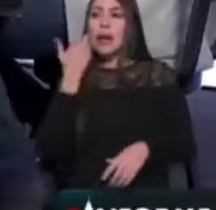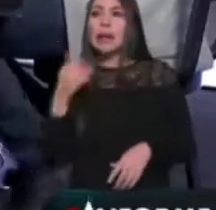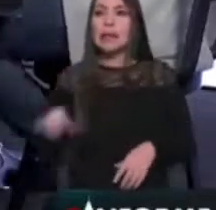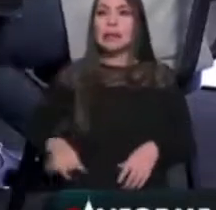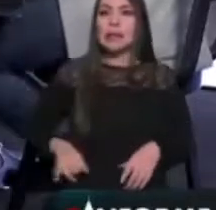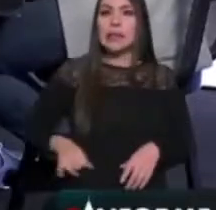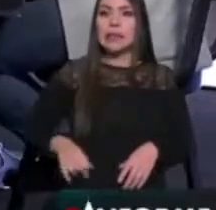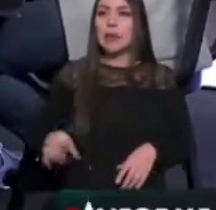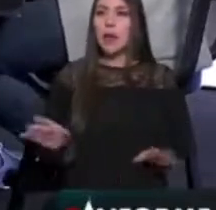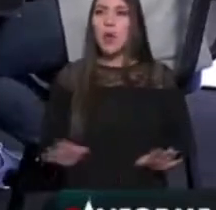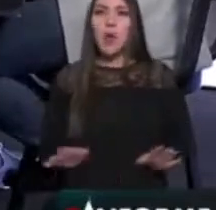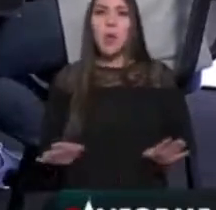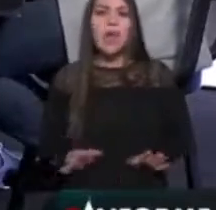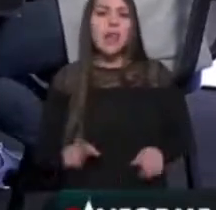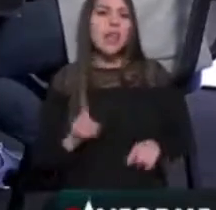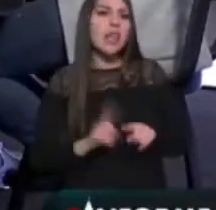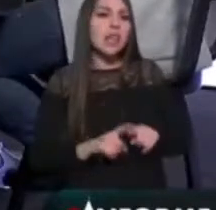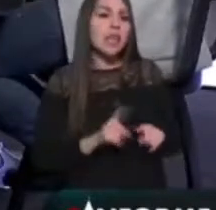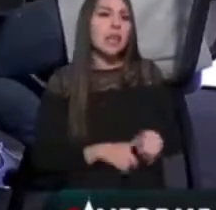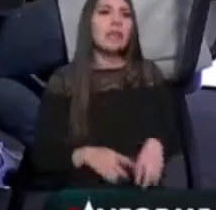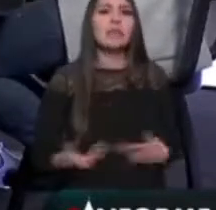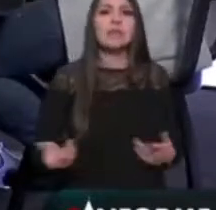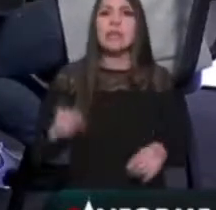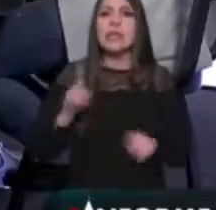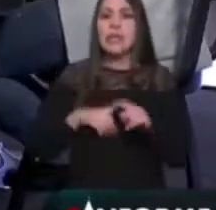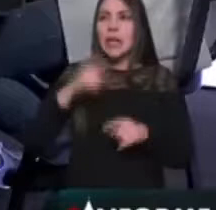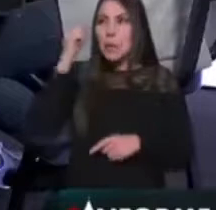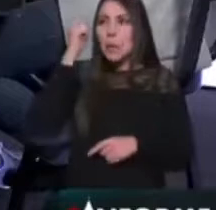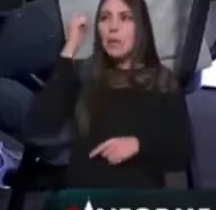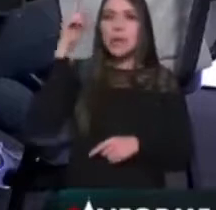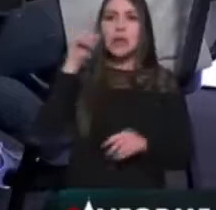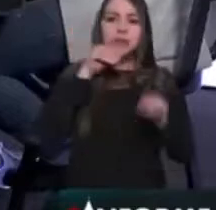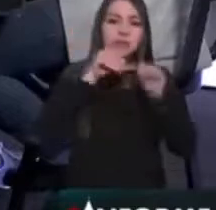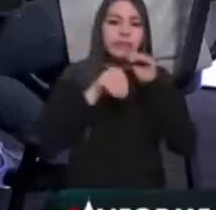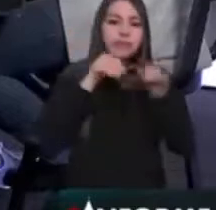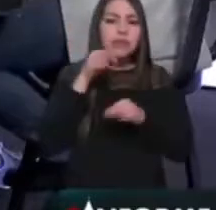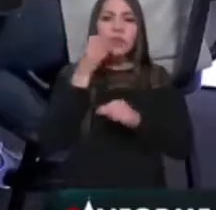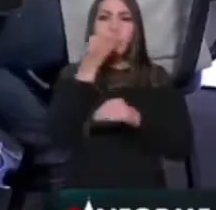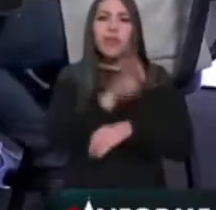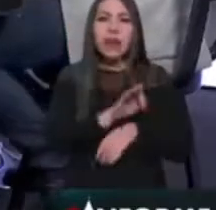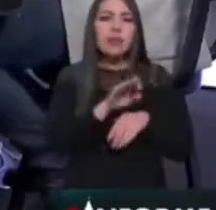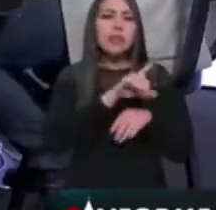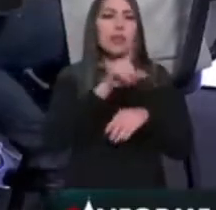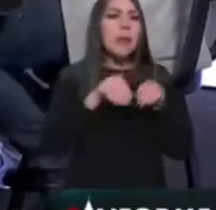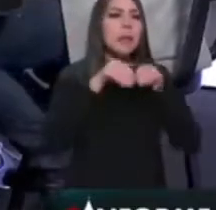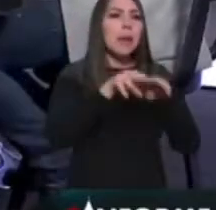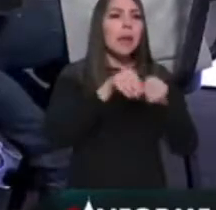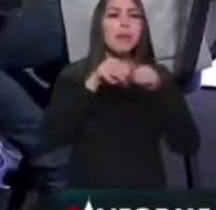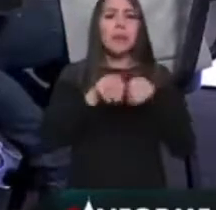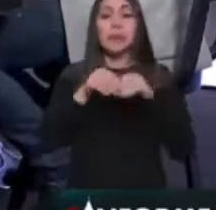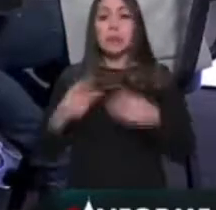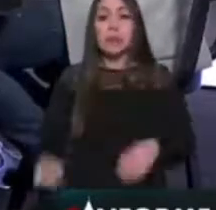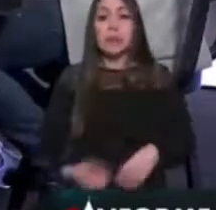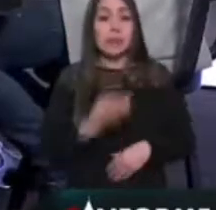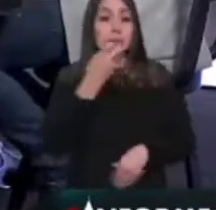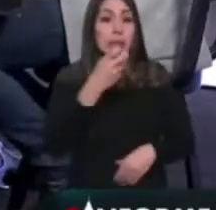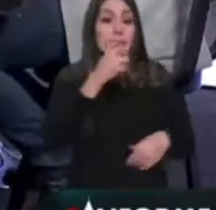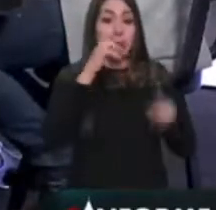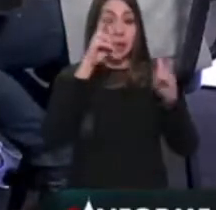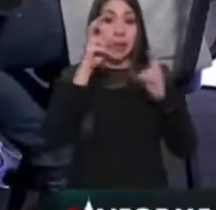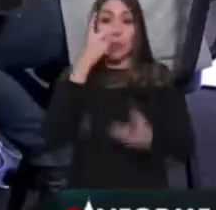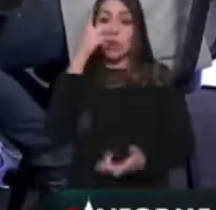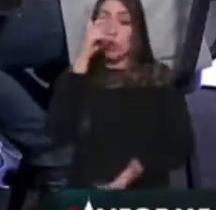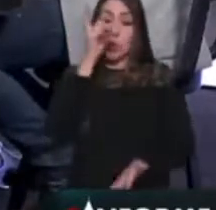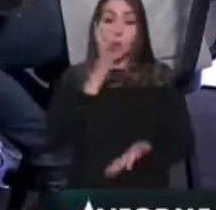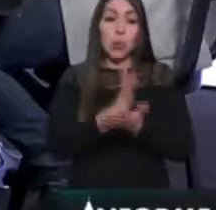responde, quién la está construyendo, quién la está replicando, y no es un asunto exclusivo del conflicto allá entre Rusia